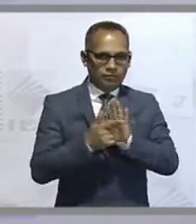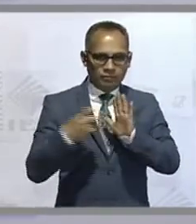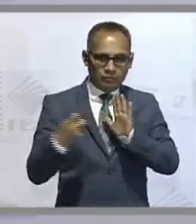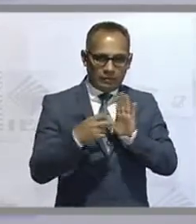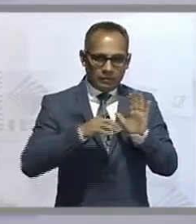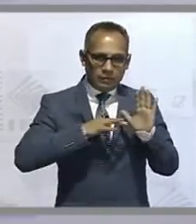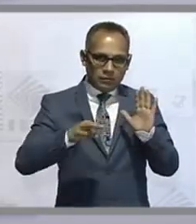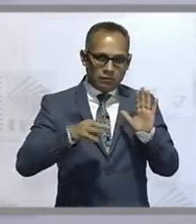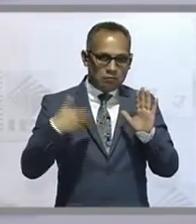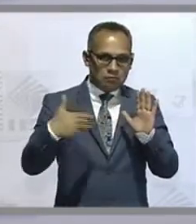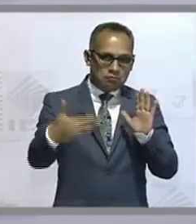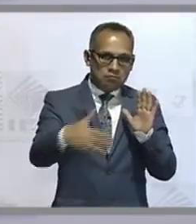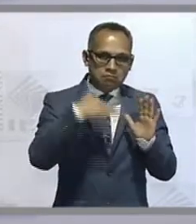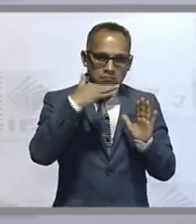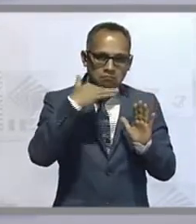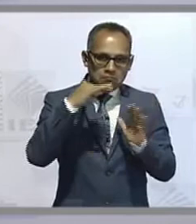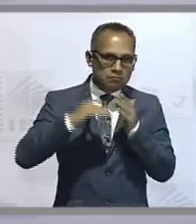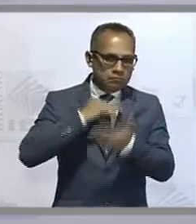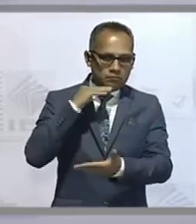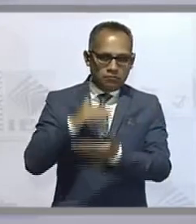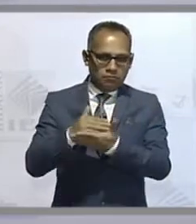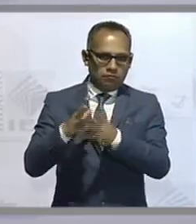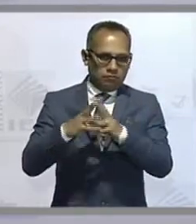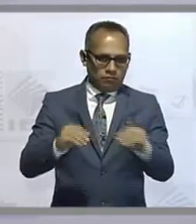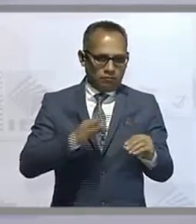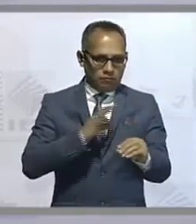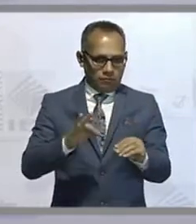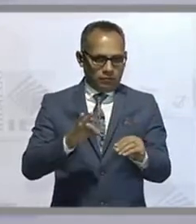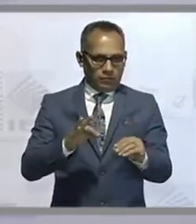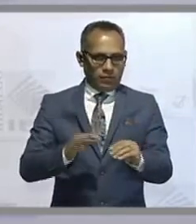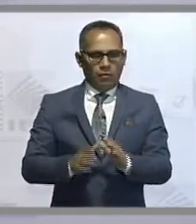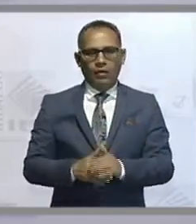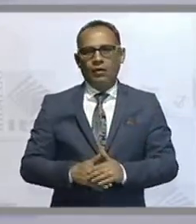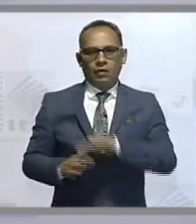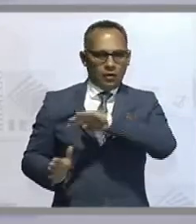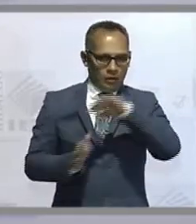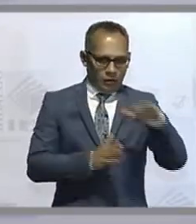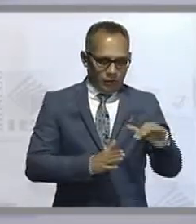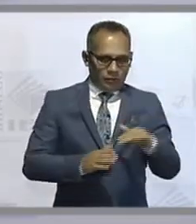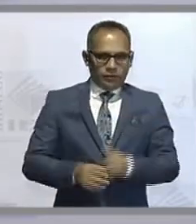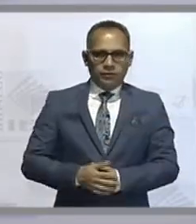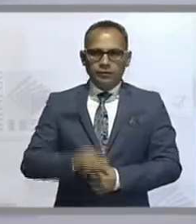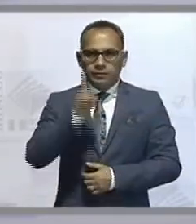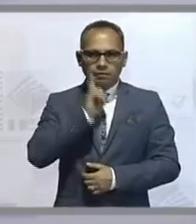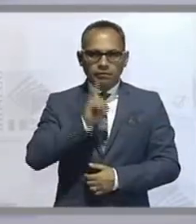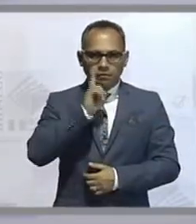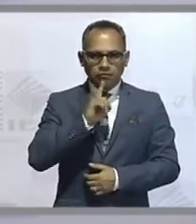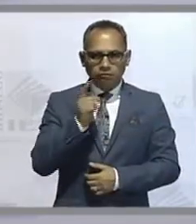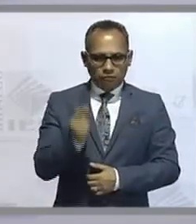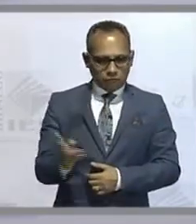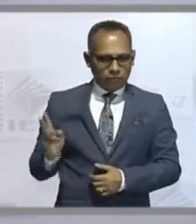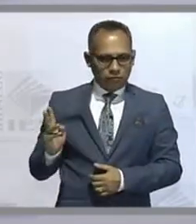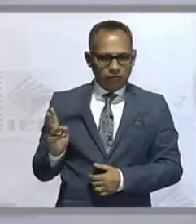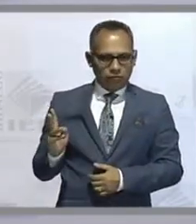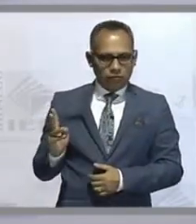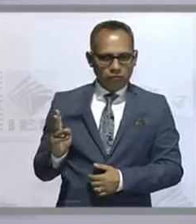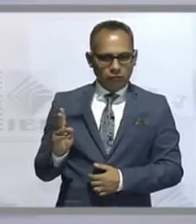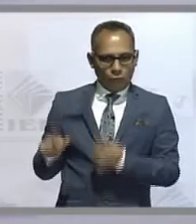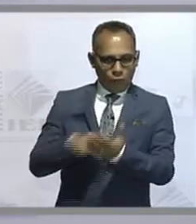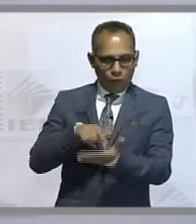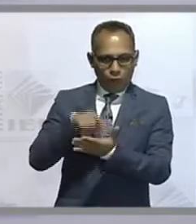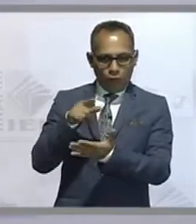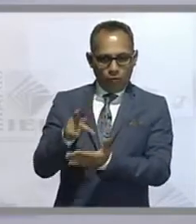termine por otro lado quiero comentar que el caso de las mujeres en el caso de los de las mujeres de prospera